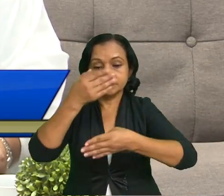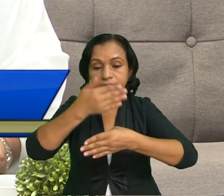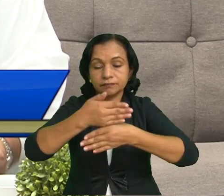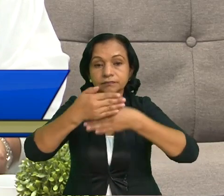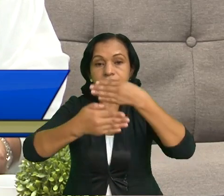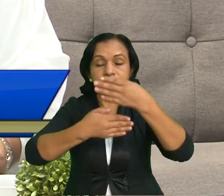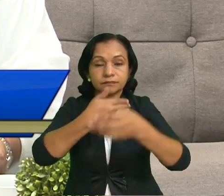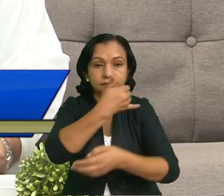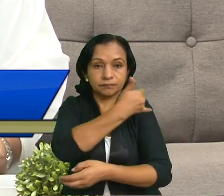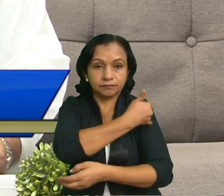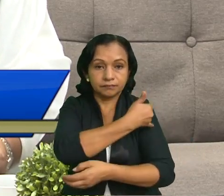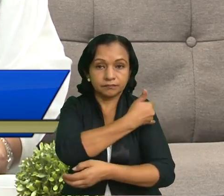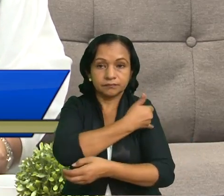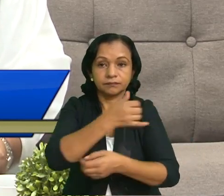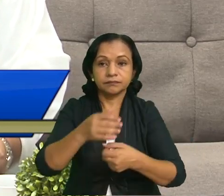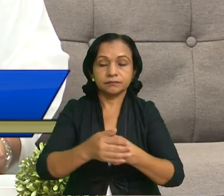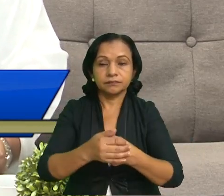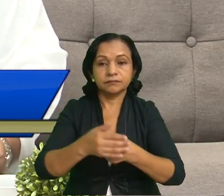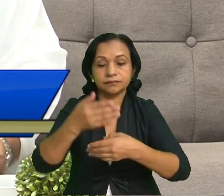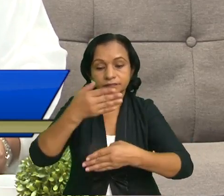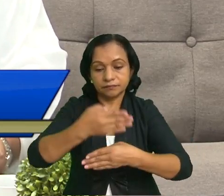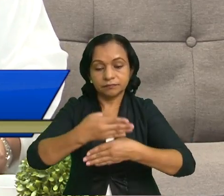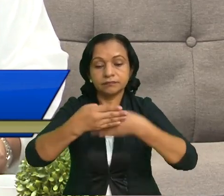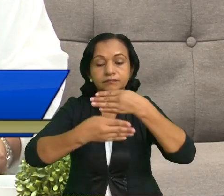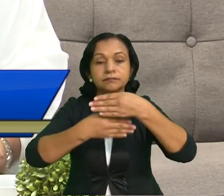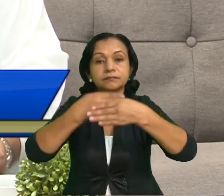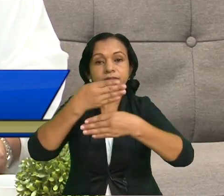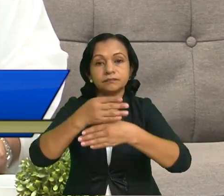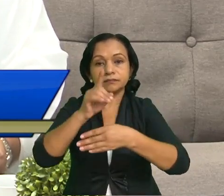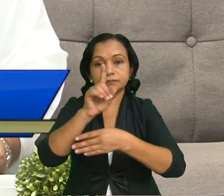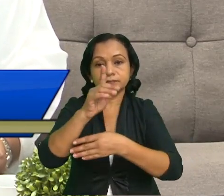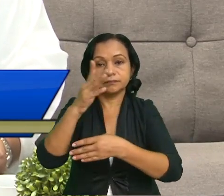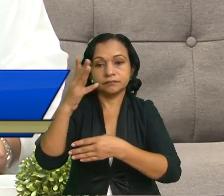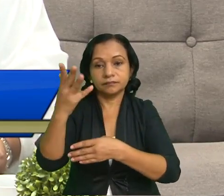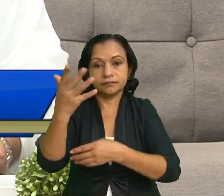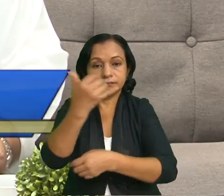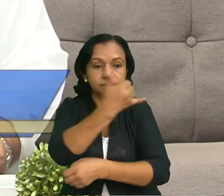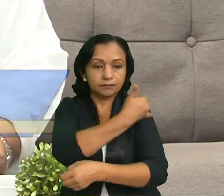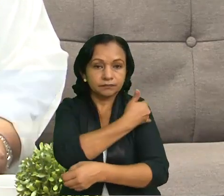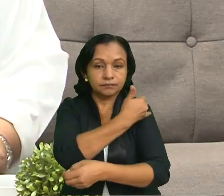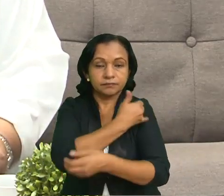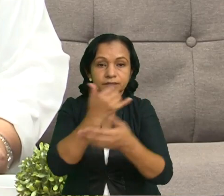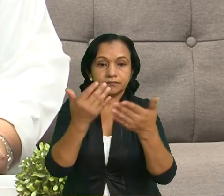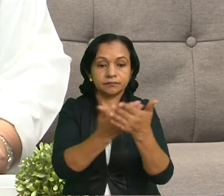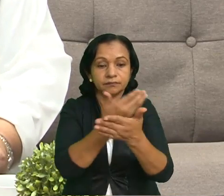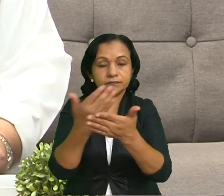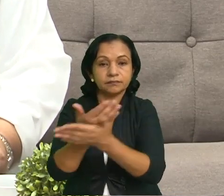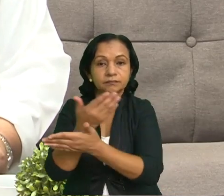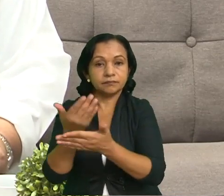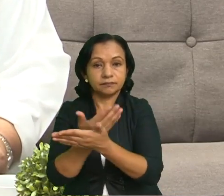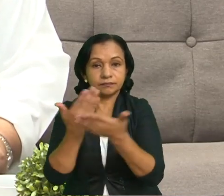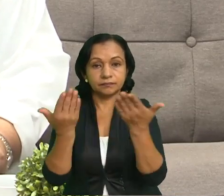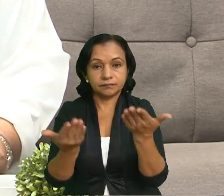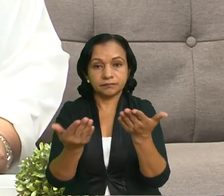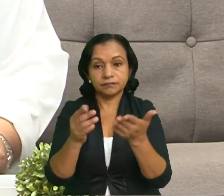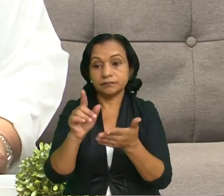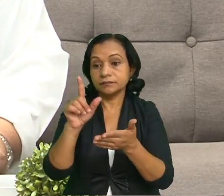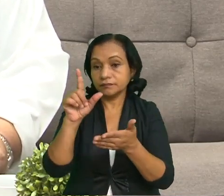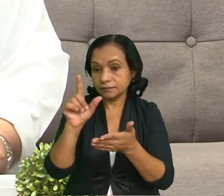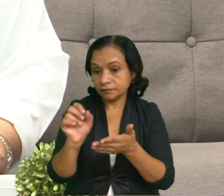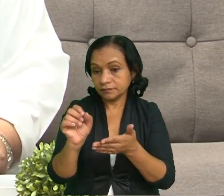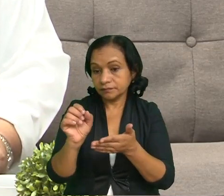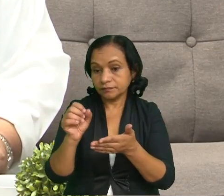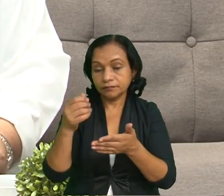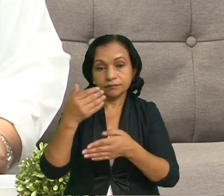nosotros hasta el momento hemos construido 19 hospitales como la prioridad de nuestro gobierno 10 están en proceso